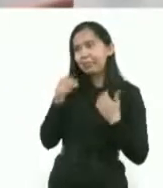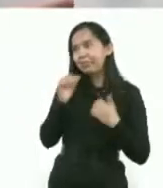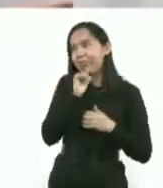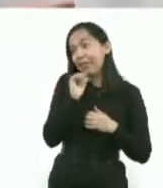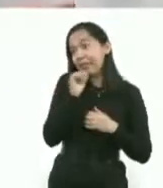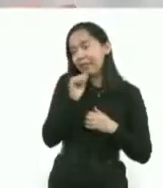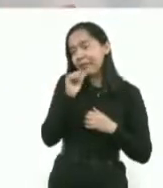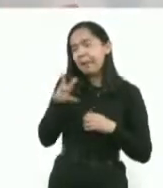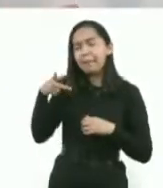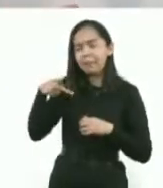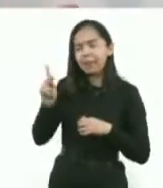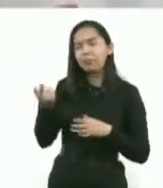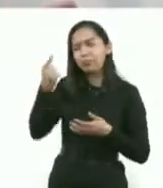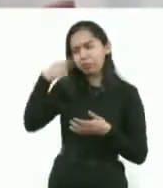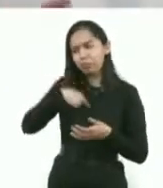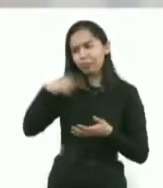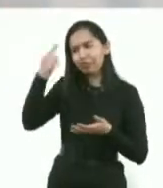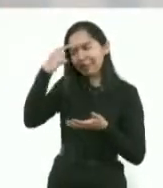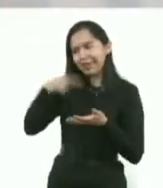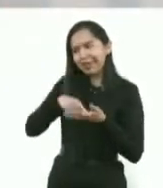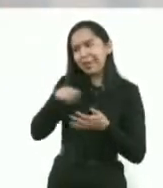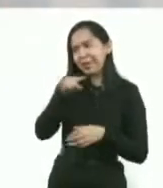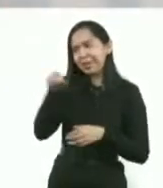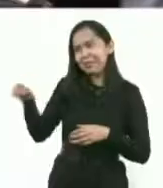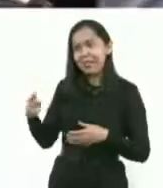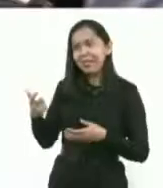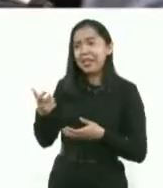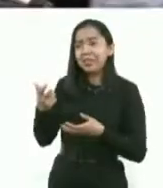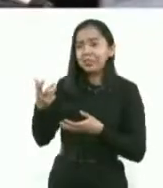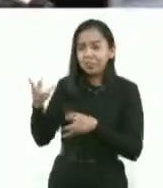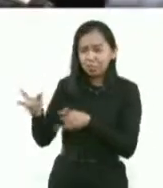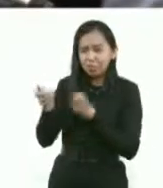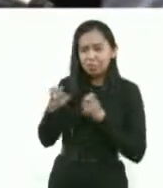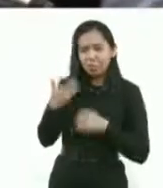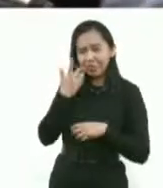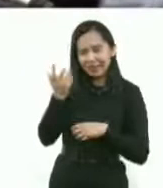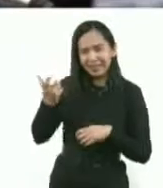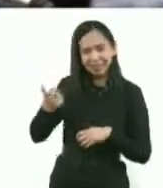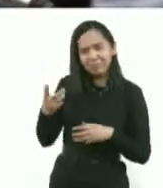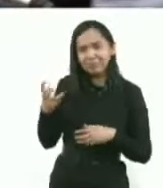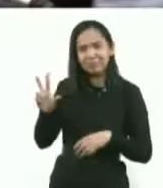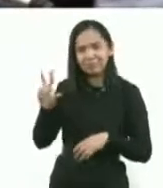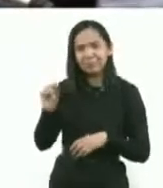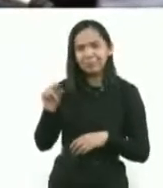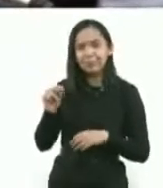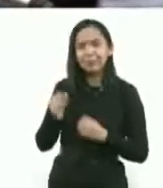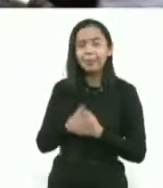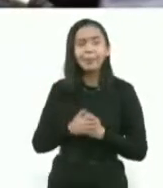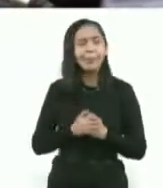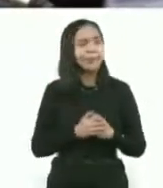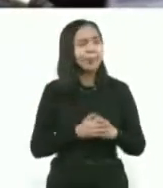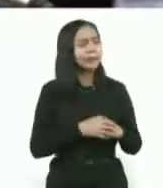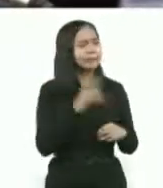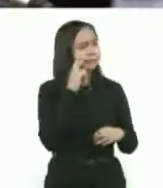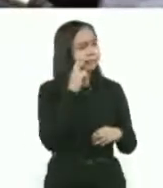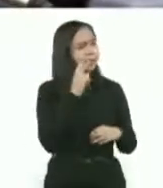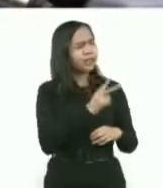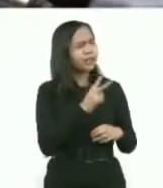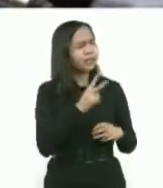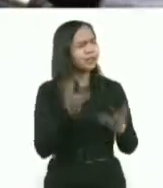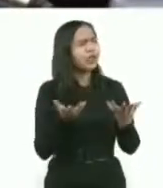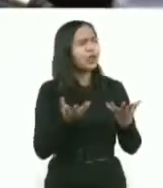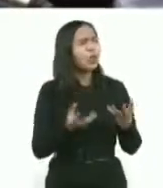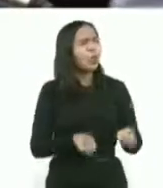yo creo que a nadie nos gusta que nos roben, ¿no? Más o menos, ¿cuál ha sido el promedio que han encontrado que se ha incrementado? Bueno, ya habían mencionado que hasta los 30 pesos,